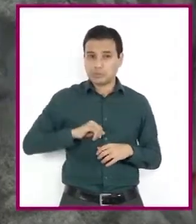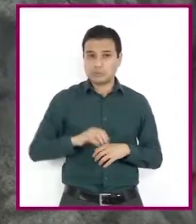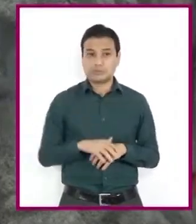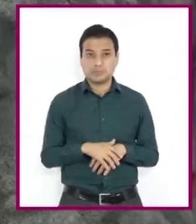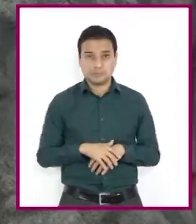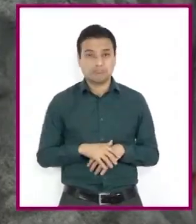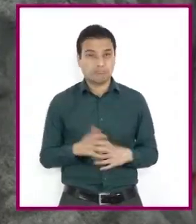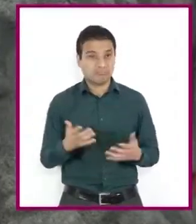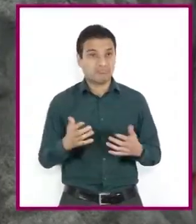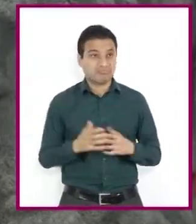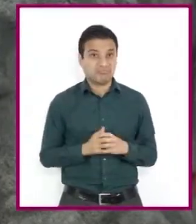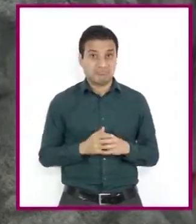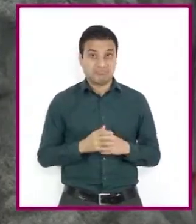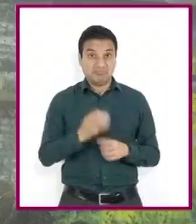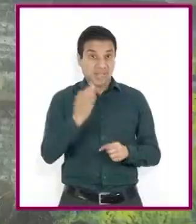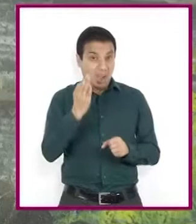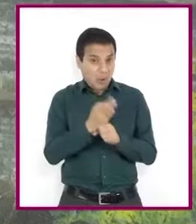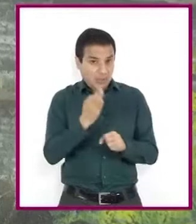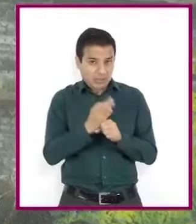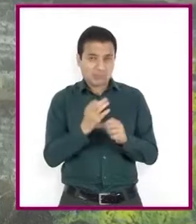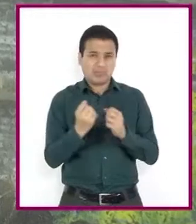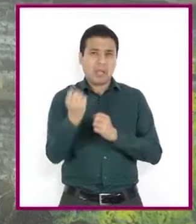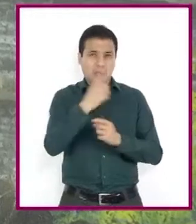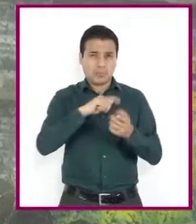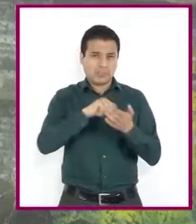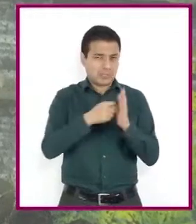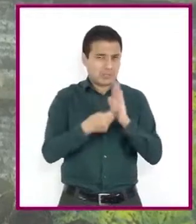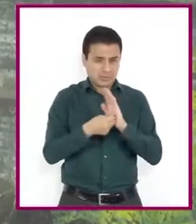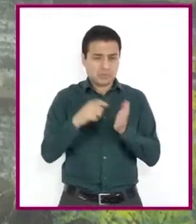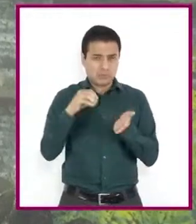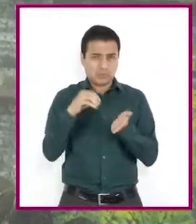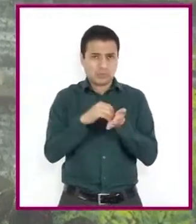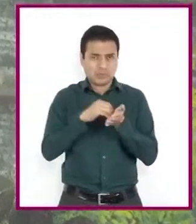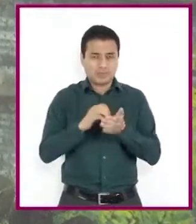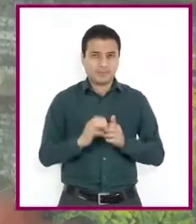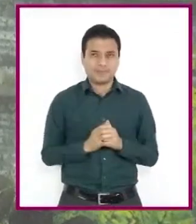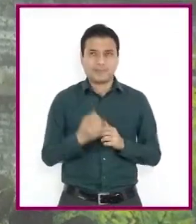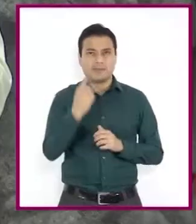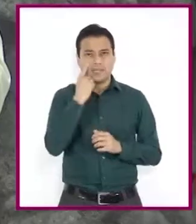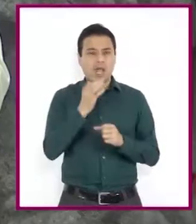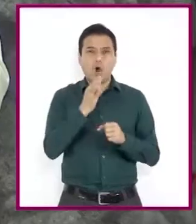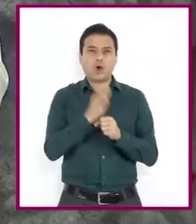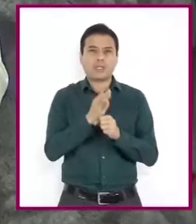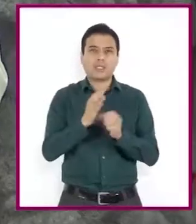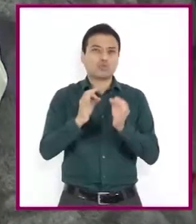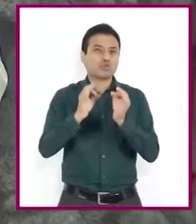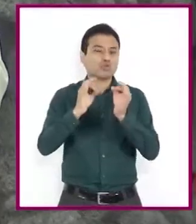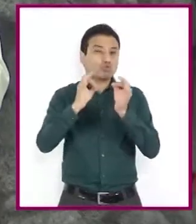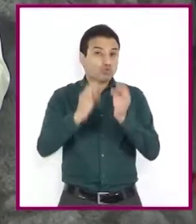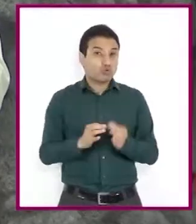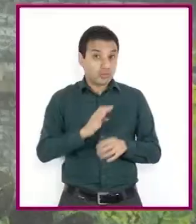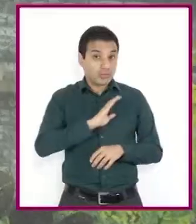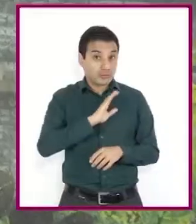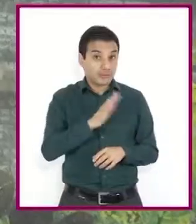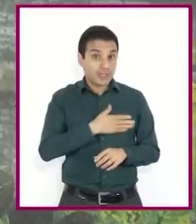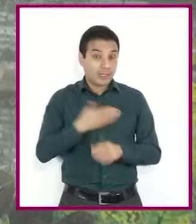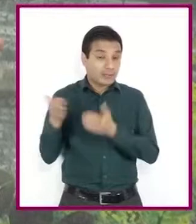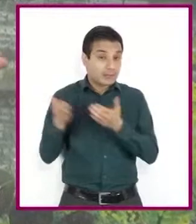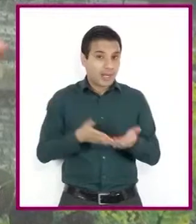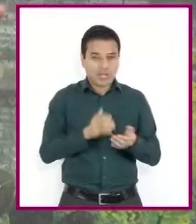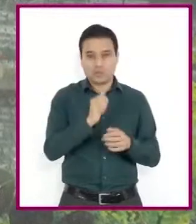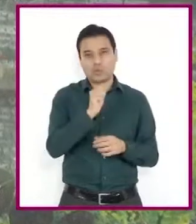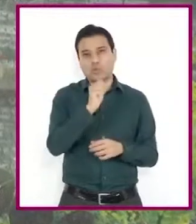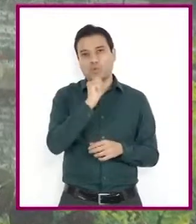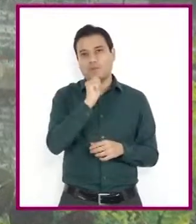muchas aún se practican en la actualidad. Fernando, estamos en la vida prehispánica. Recuerda que muchos de